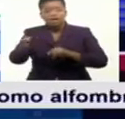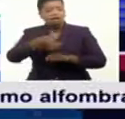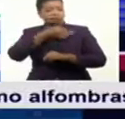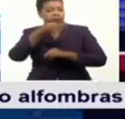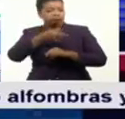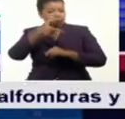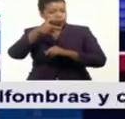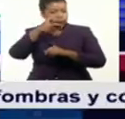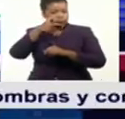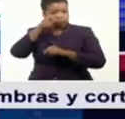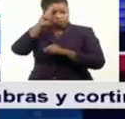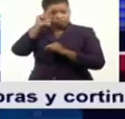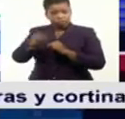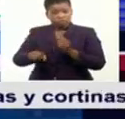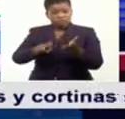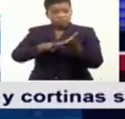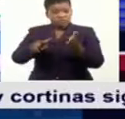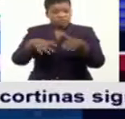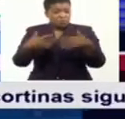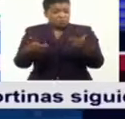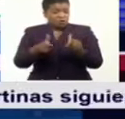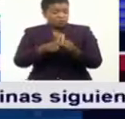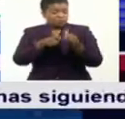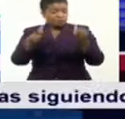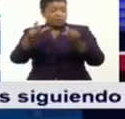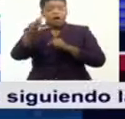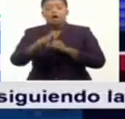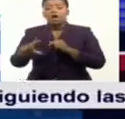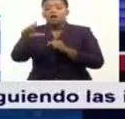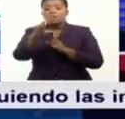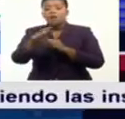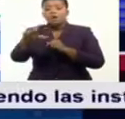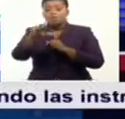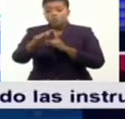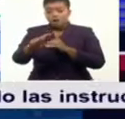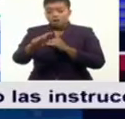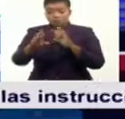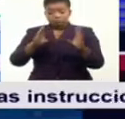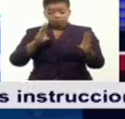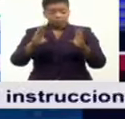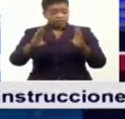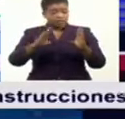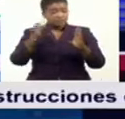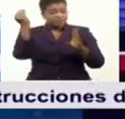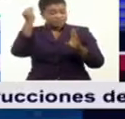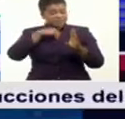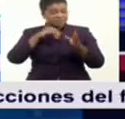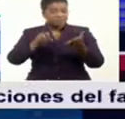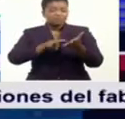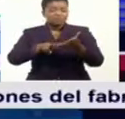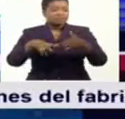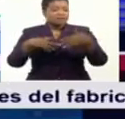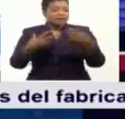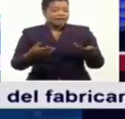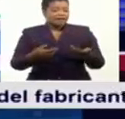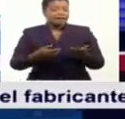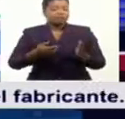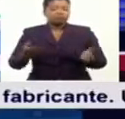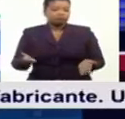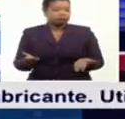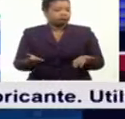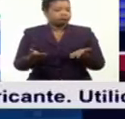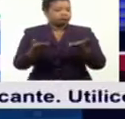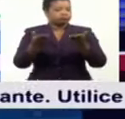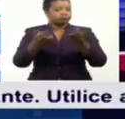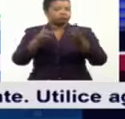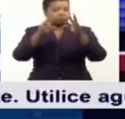Durán. La provincia de Camagüey, por el centro del país, es una de las provincias con un número alto